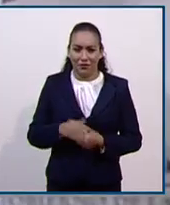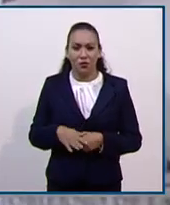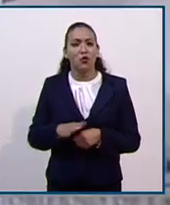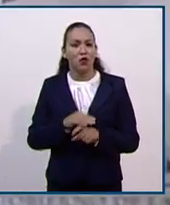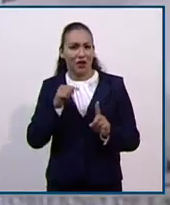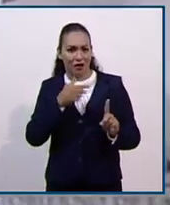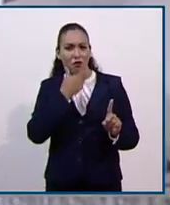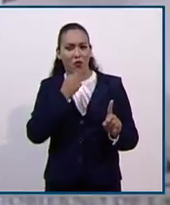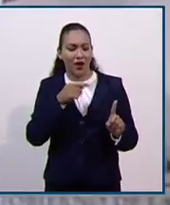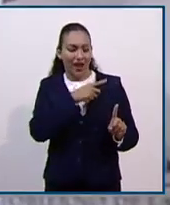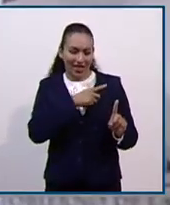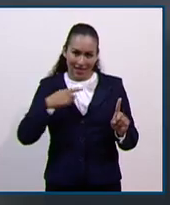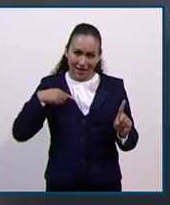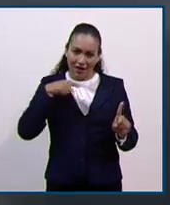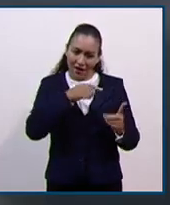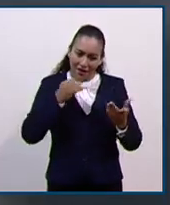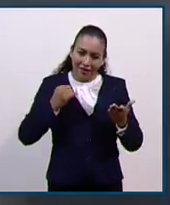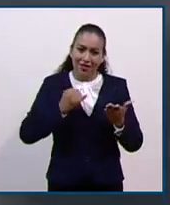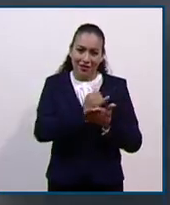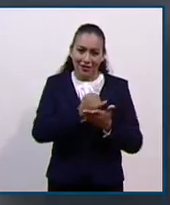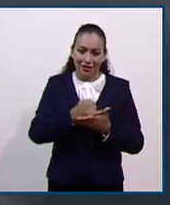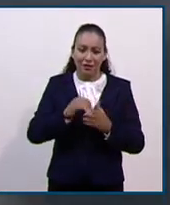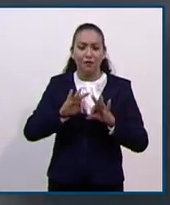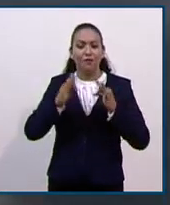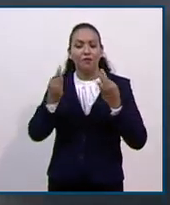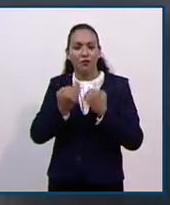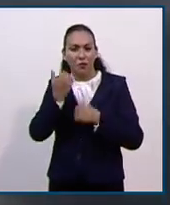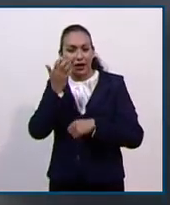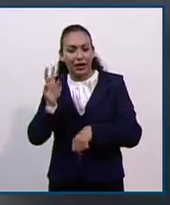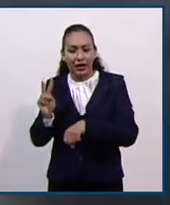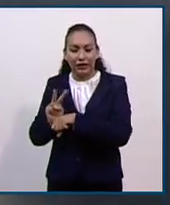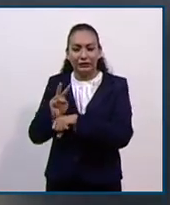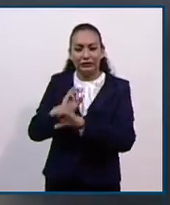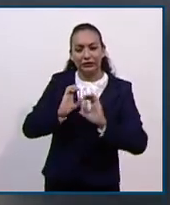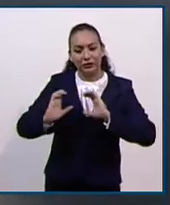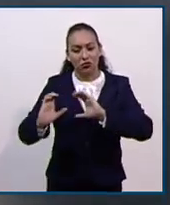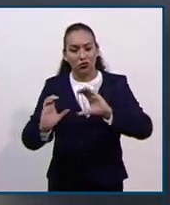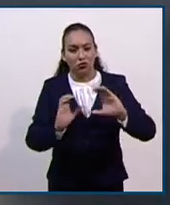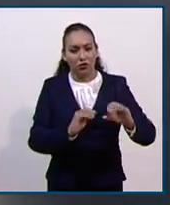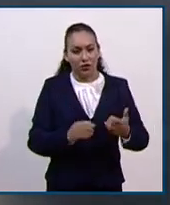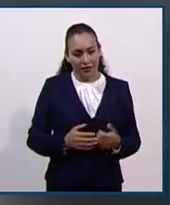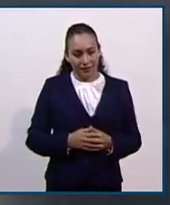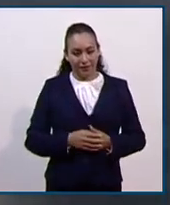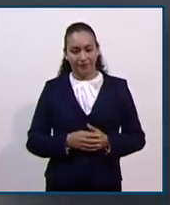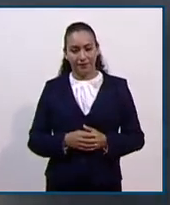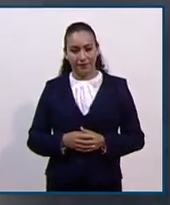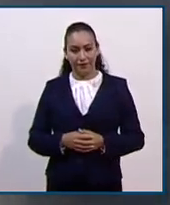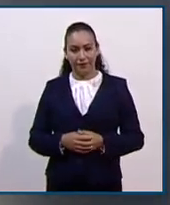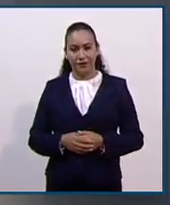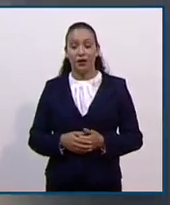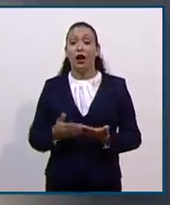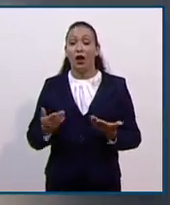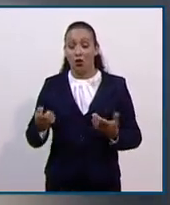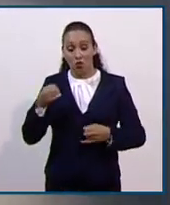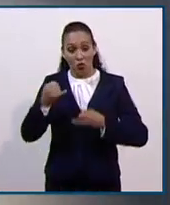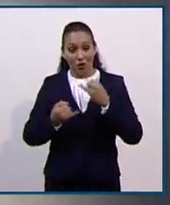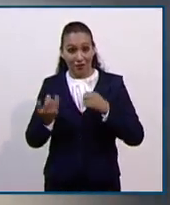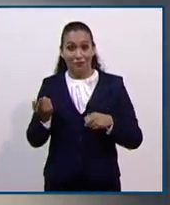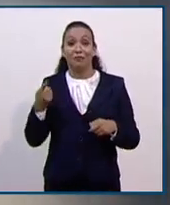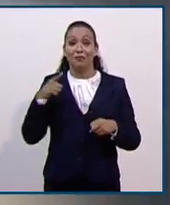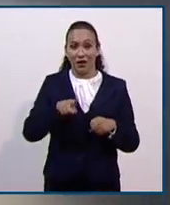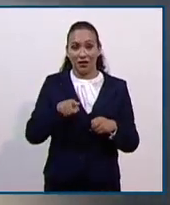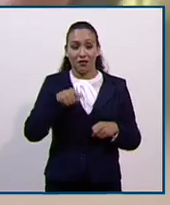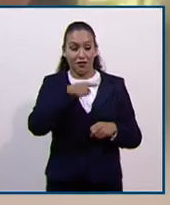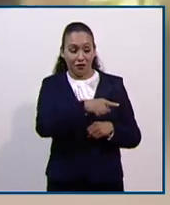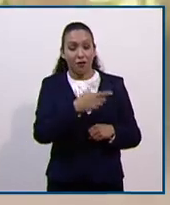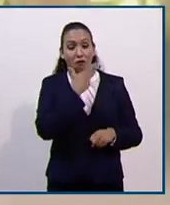quien debía tomar la decisión de las medidas adicionales. En ese sentido, era el juez de control quien ordenó dicha medida a